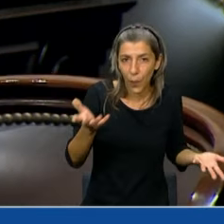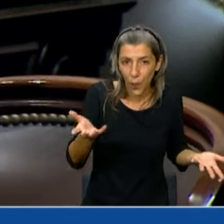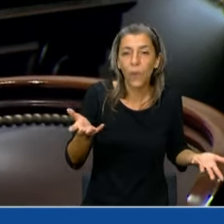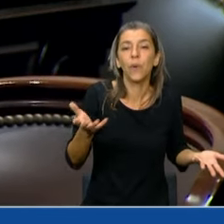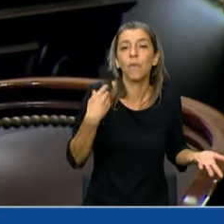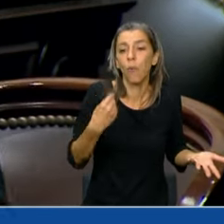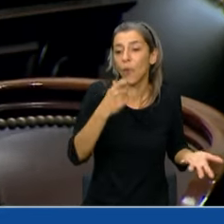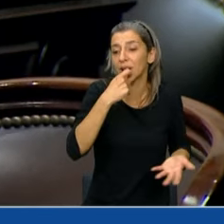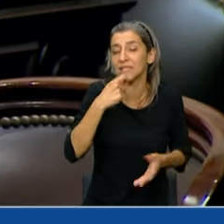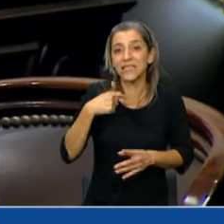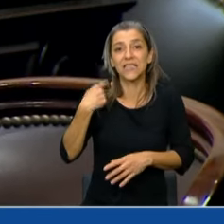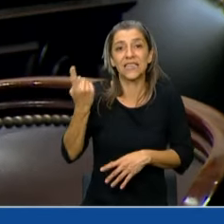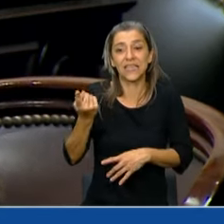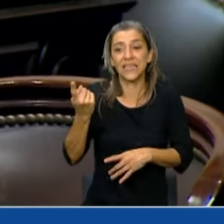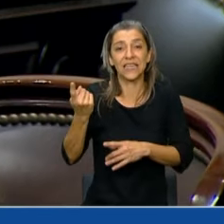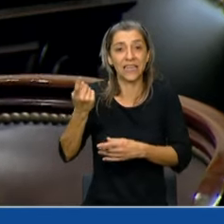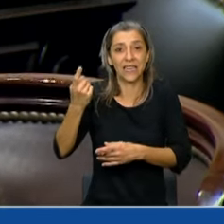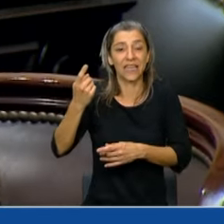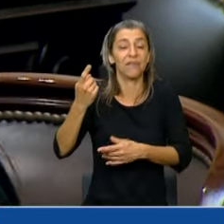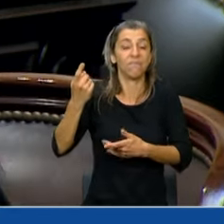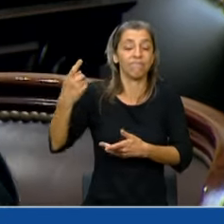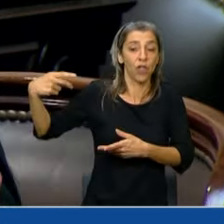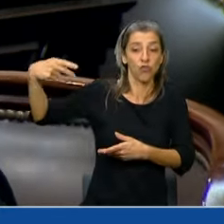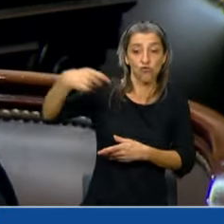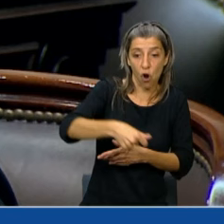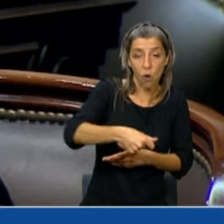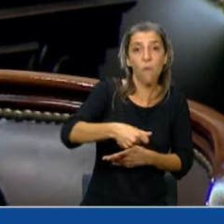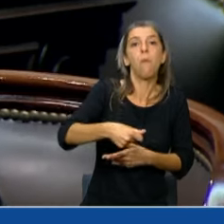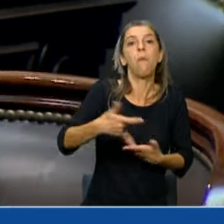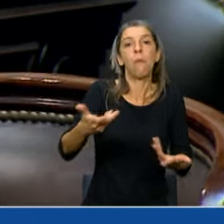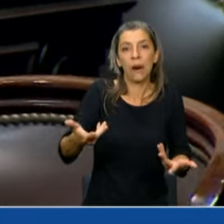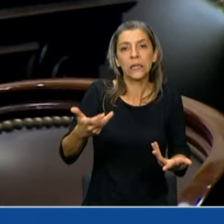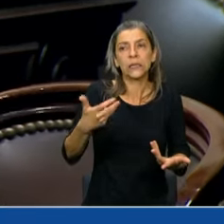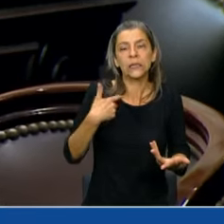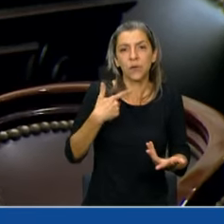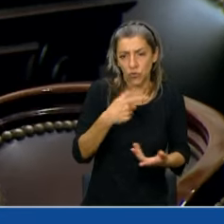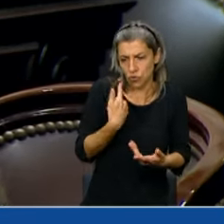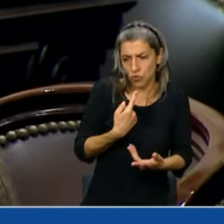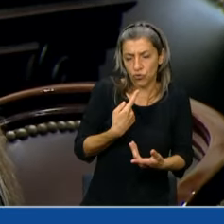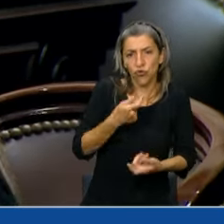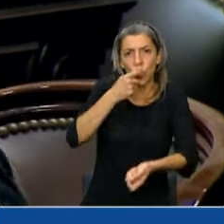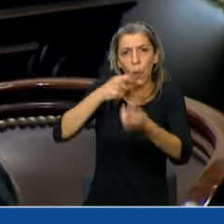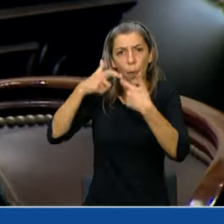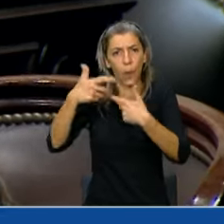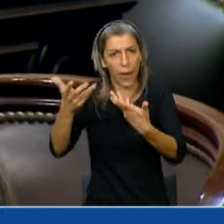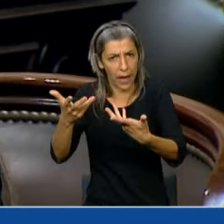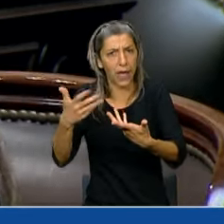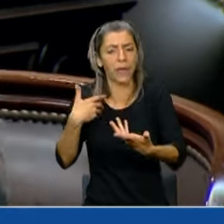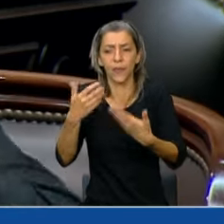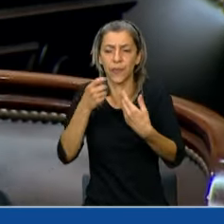comprador es grado de inversión es decir no sirve para exportar a países emergentes como